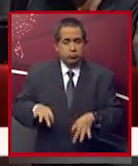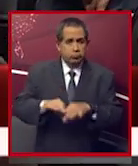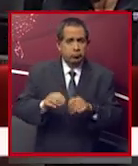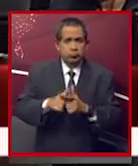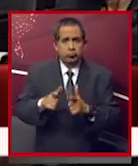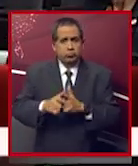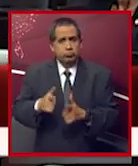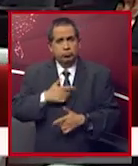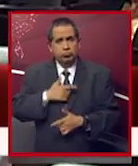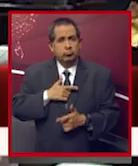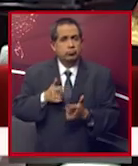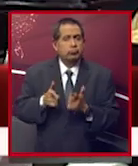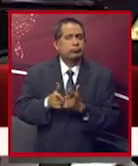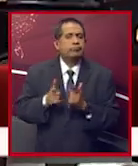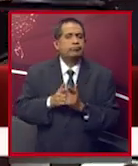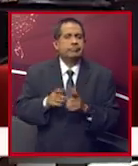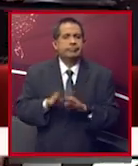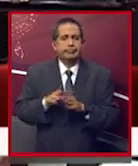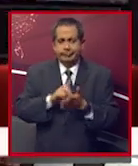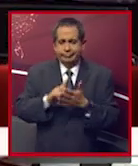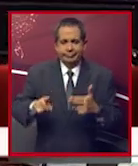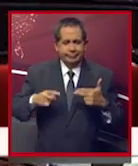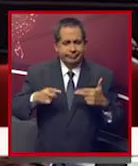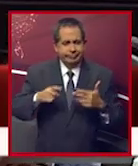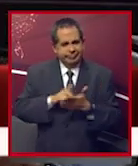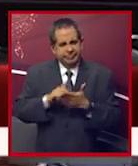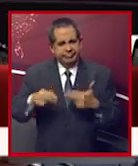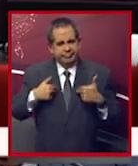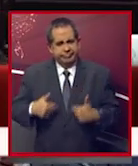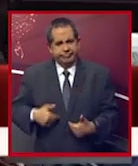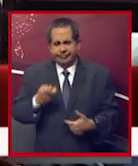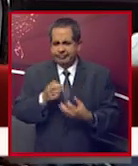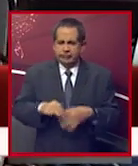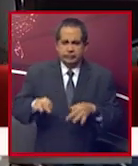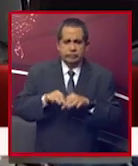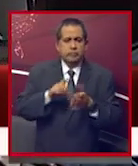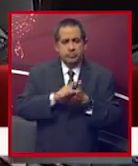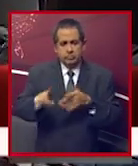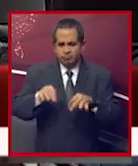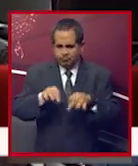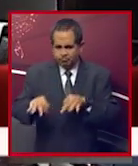grupo parlamentario es el rescate de los derechos laborales.